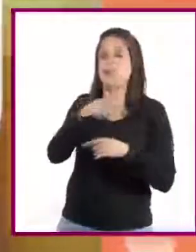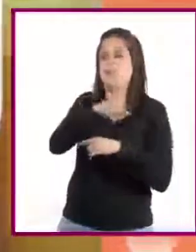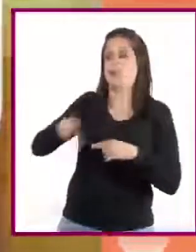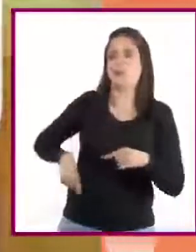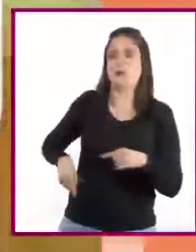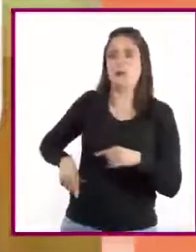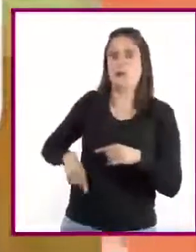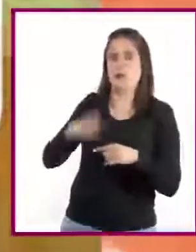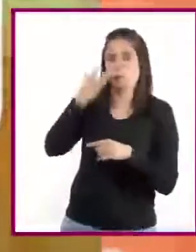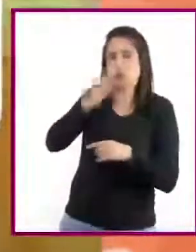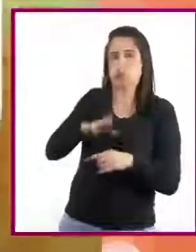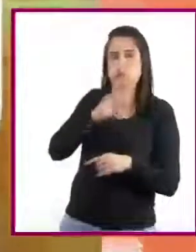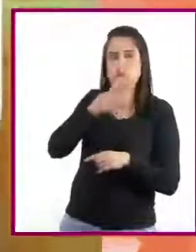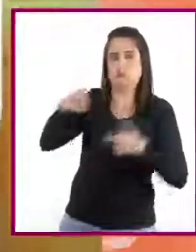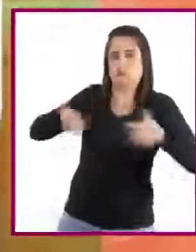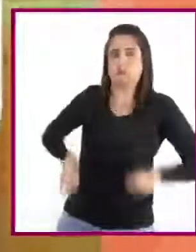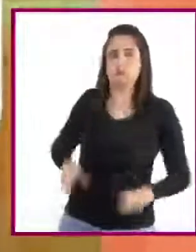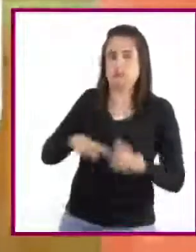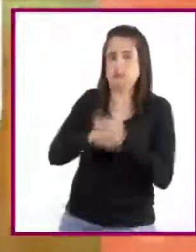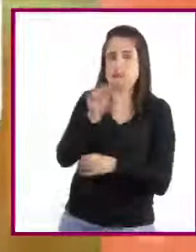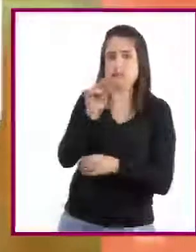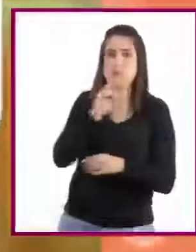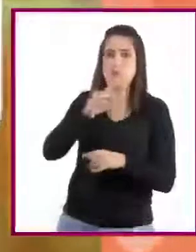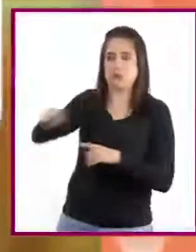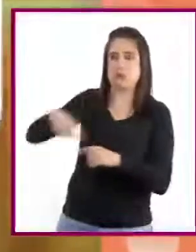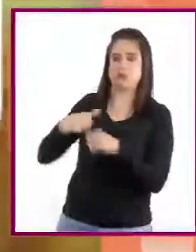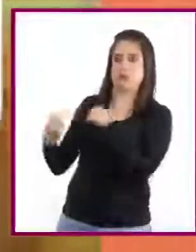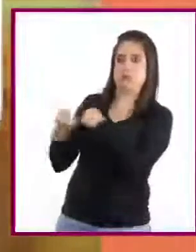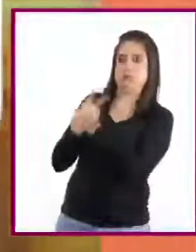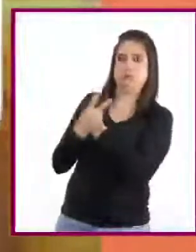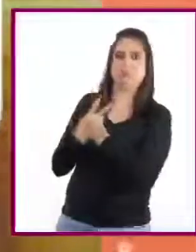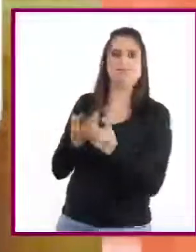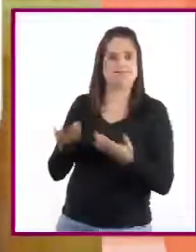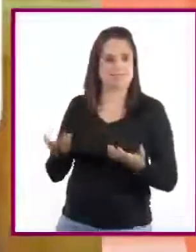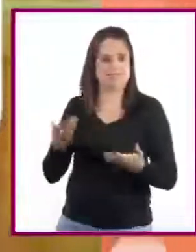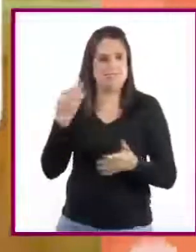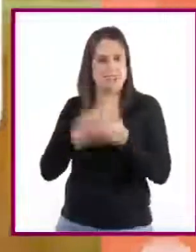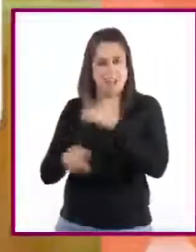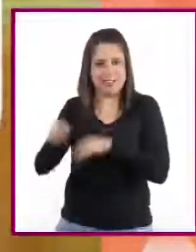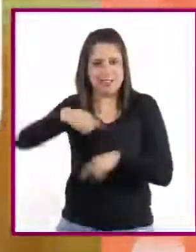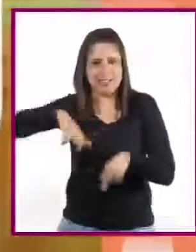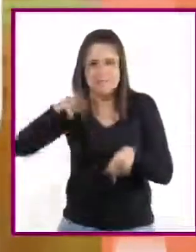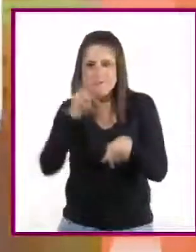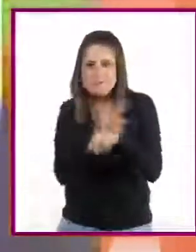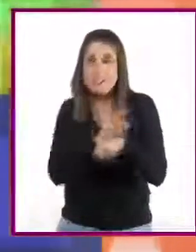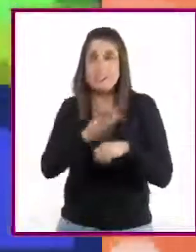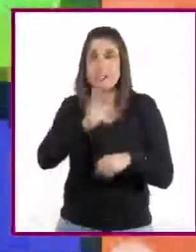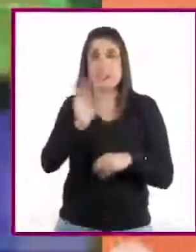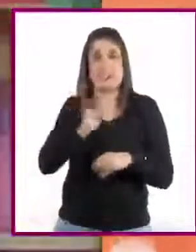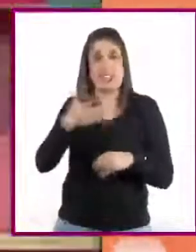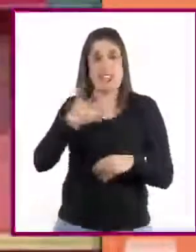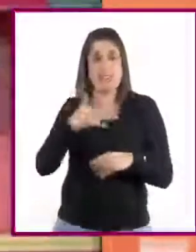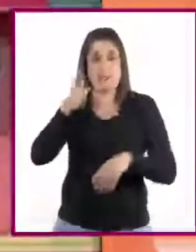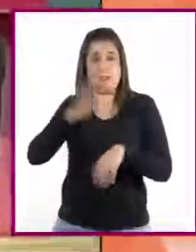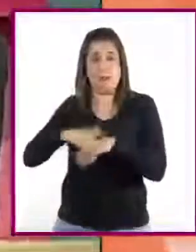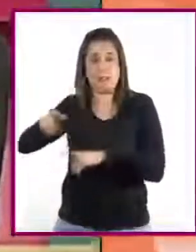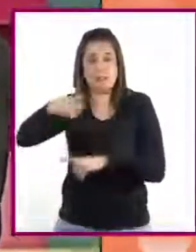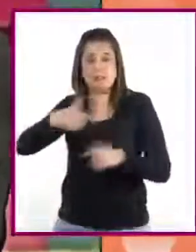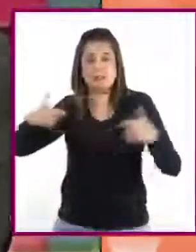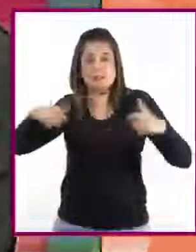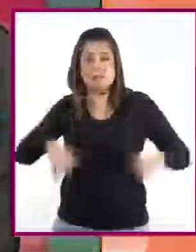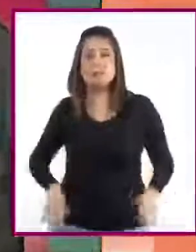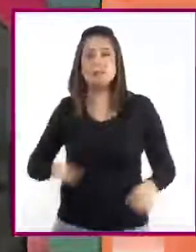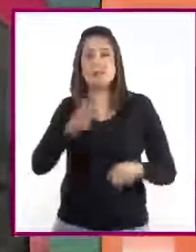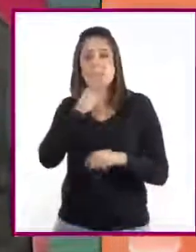cuestión. Una segunda tiene que ver con el sistema de impartición de justicias. En la medida en que hay impunidad, se está invitando a